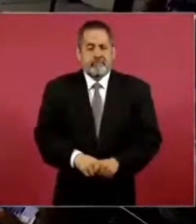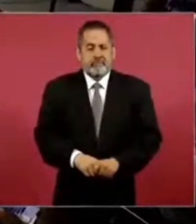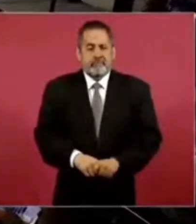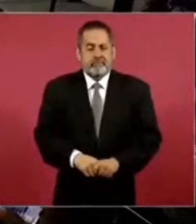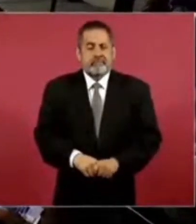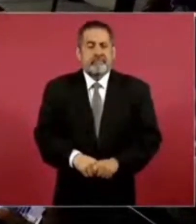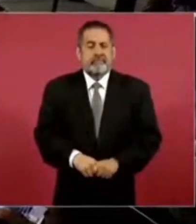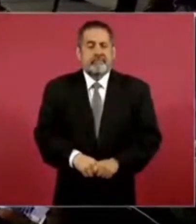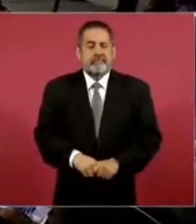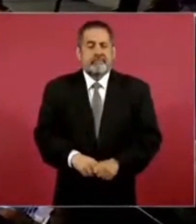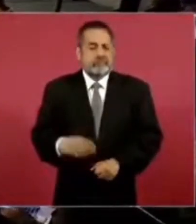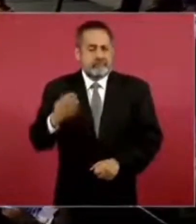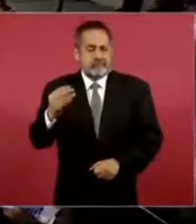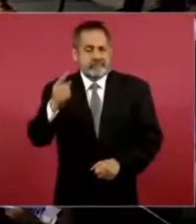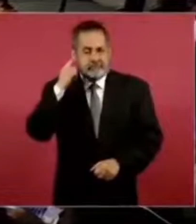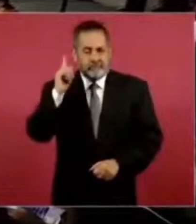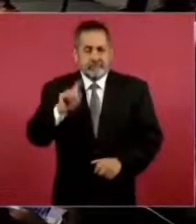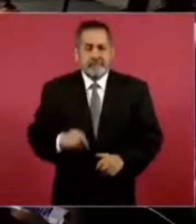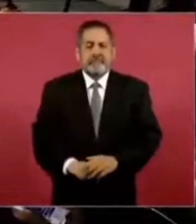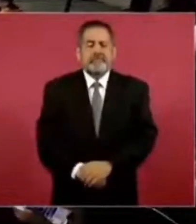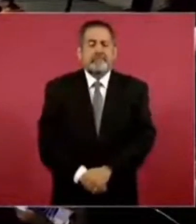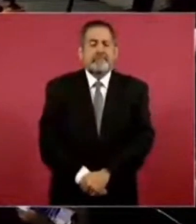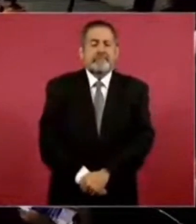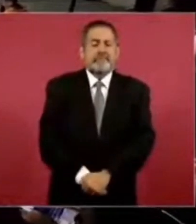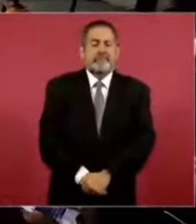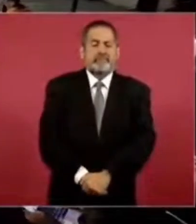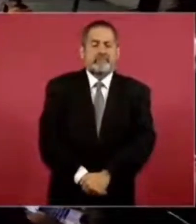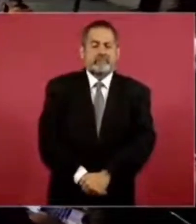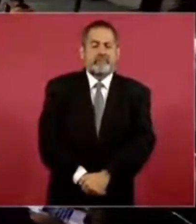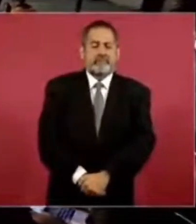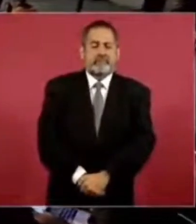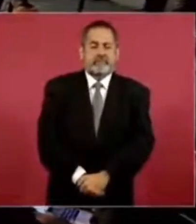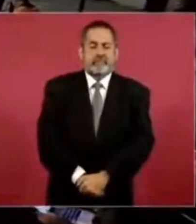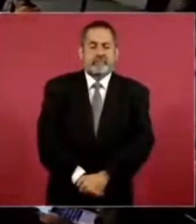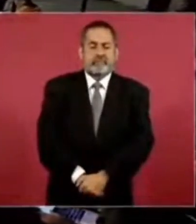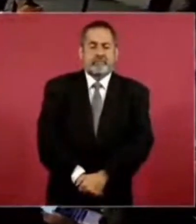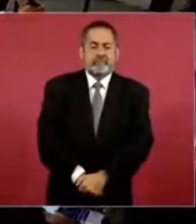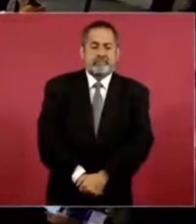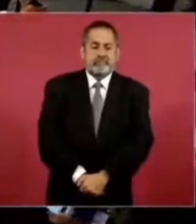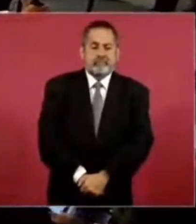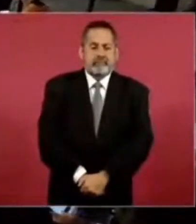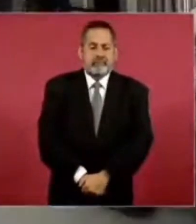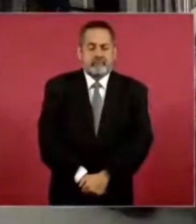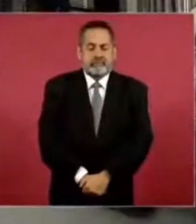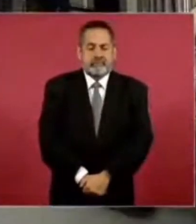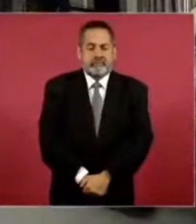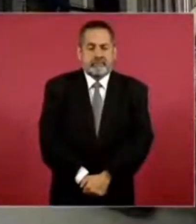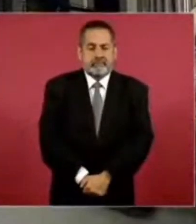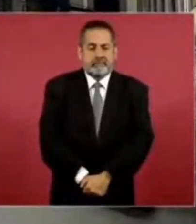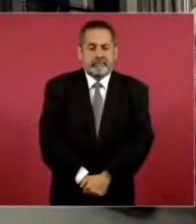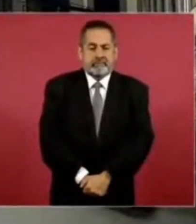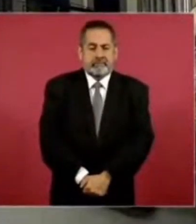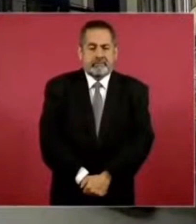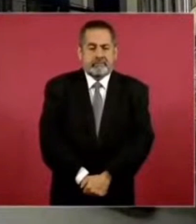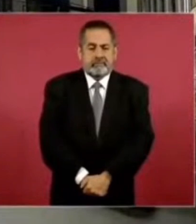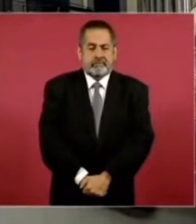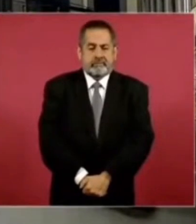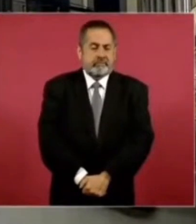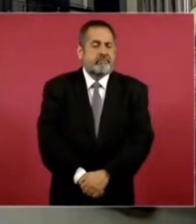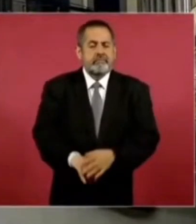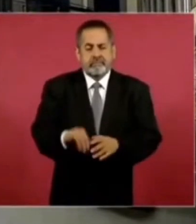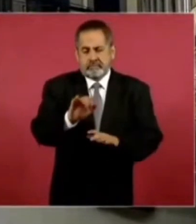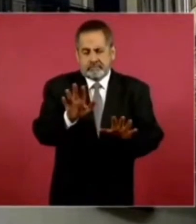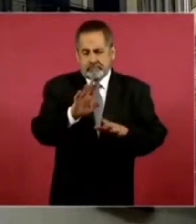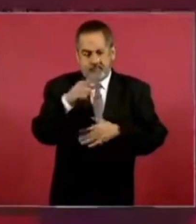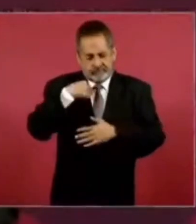está está abta podía ser en es caso la consejera para cambiar el orden eso tambén lo puede hacer Sí pero lo estoy